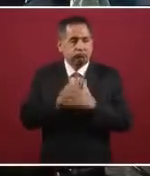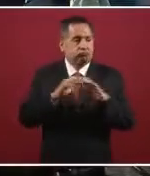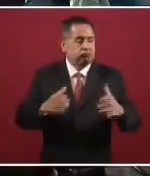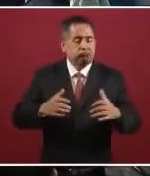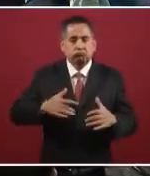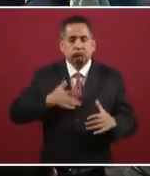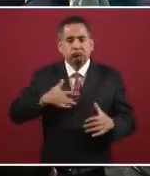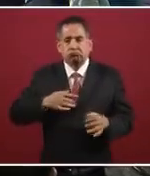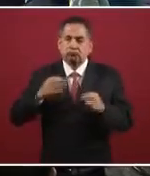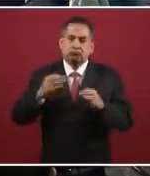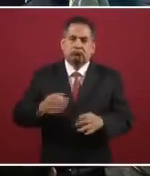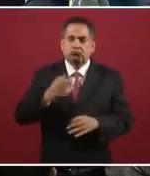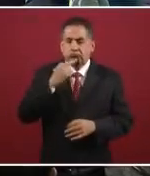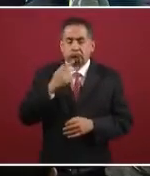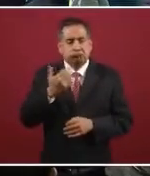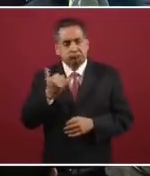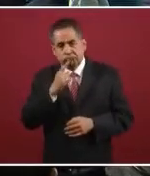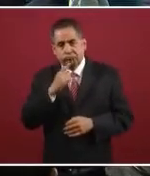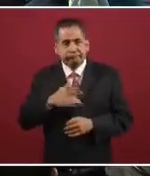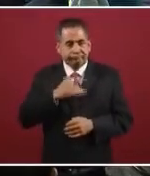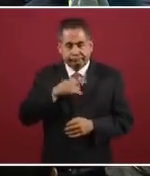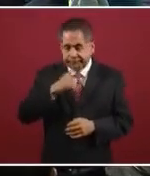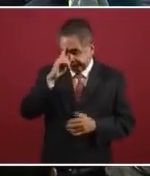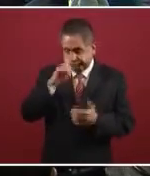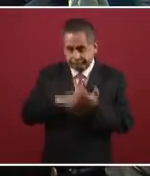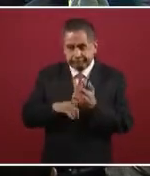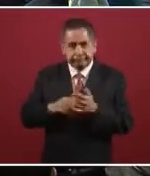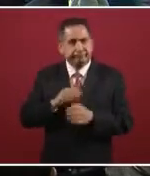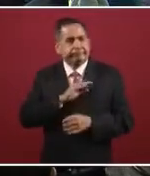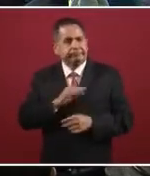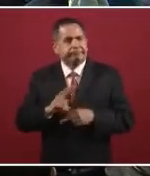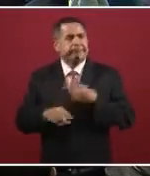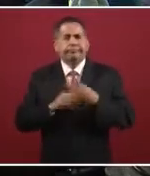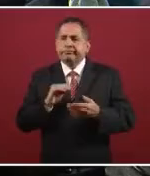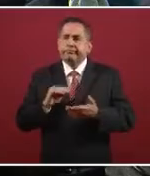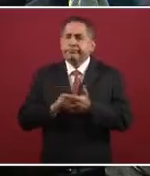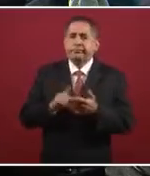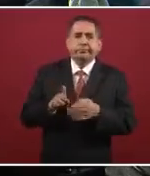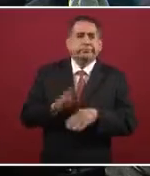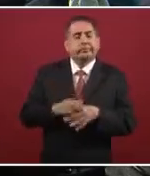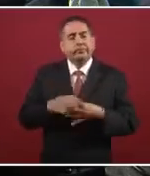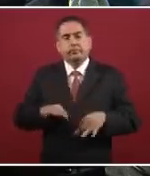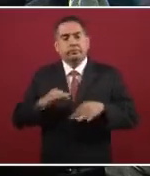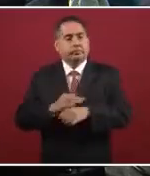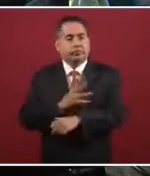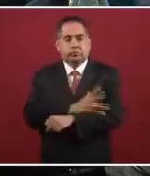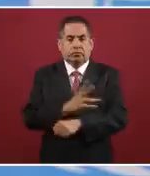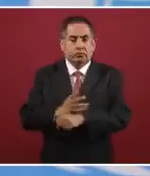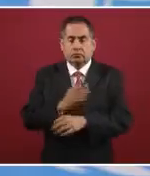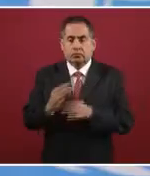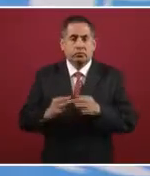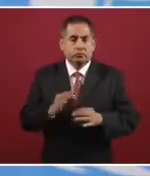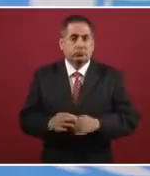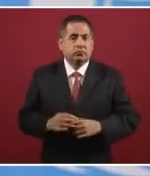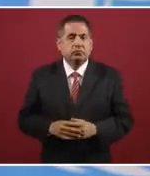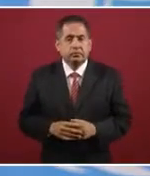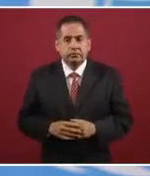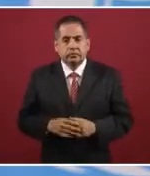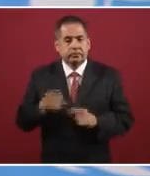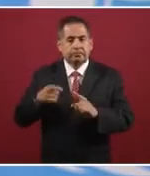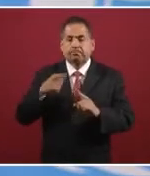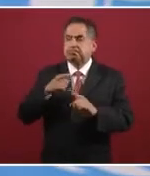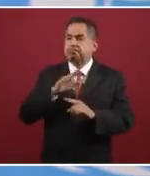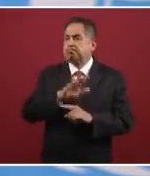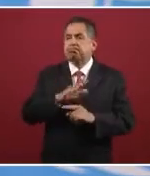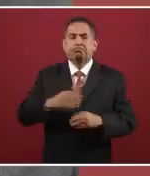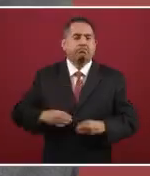valores y convenciendo de poner por delante la honestidad como forma de